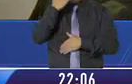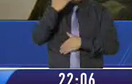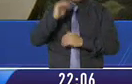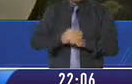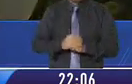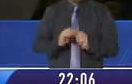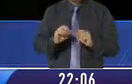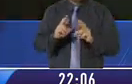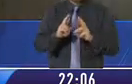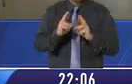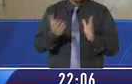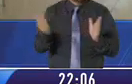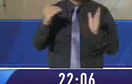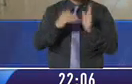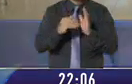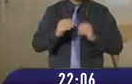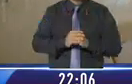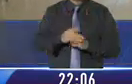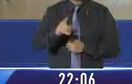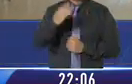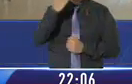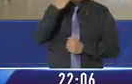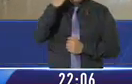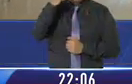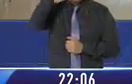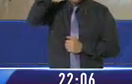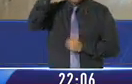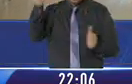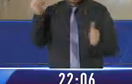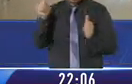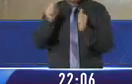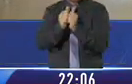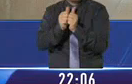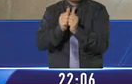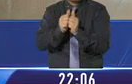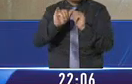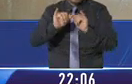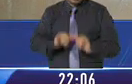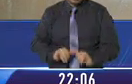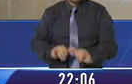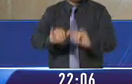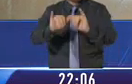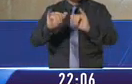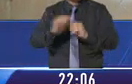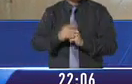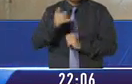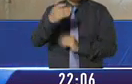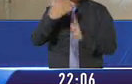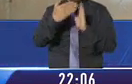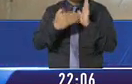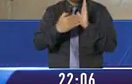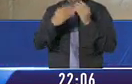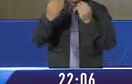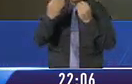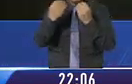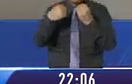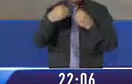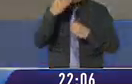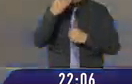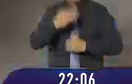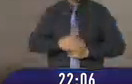encontrarán en otra vida. Yo sé que mi madre está con Dios porque va a seguir los mismos caminos de la palabra de Dios que fue mi